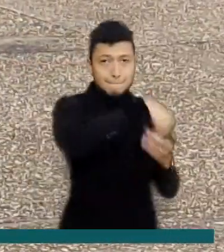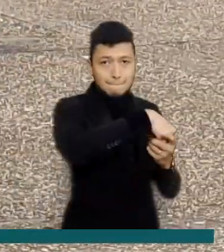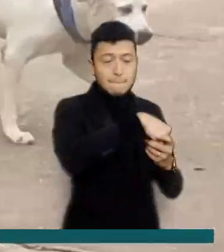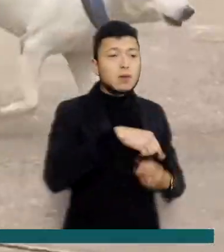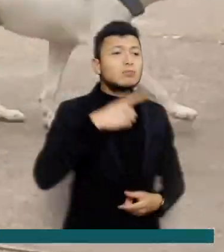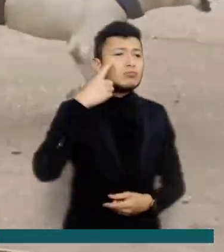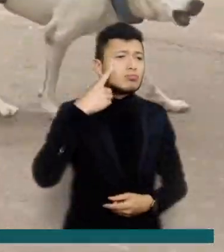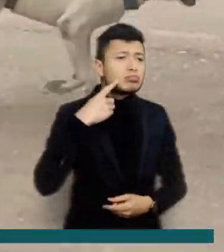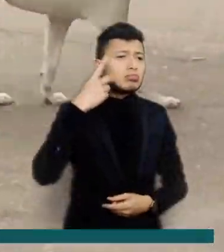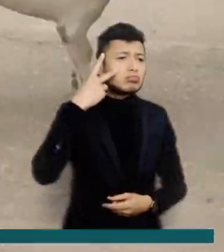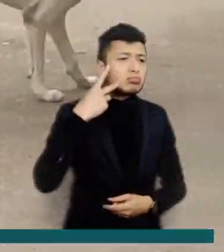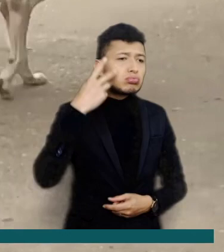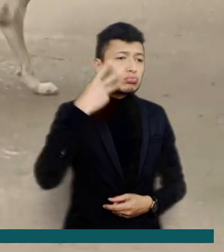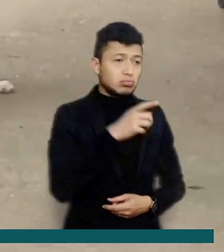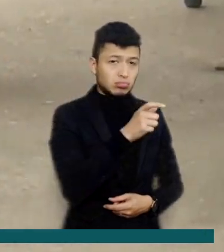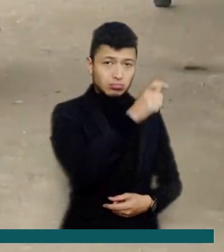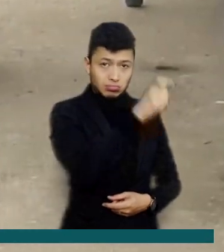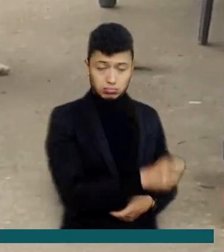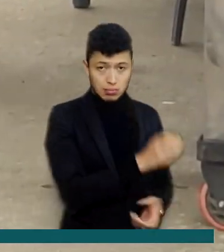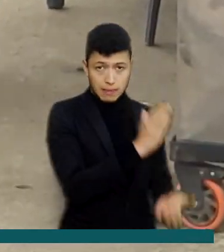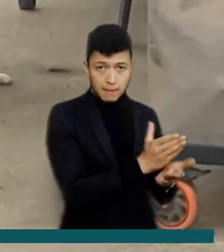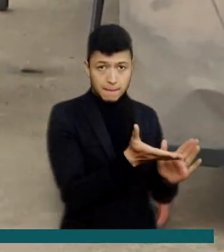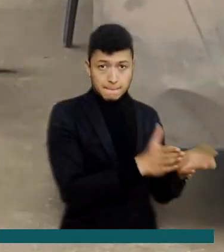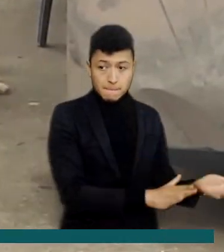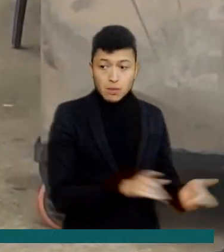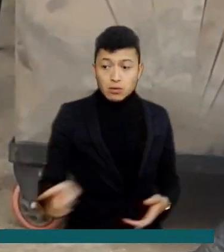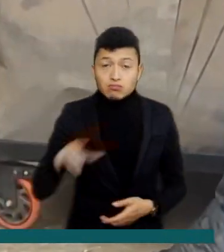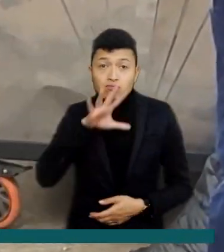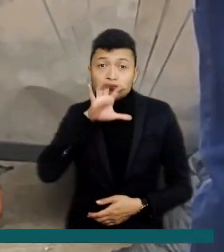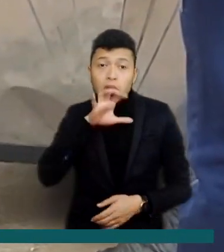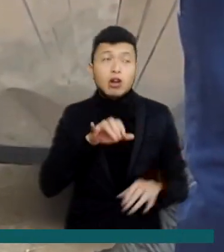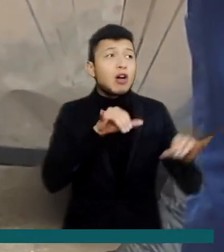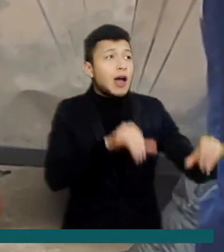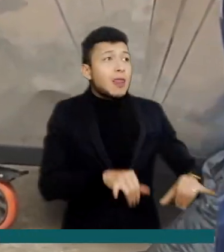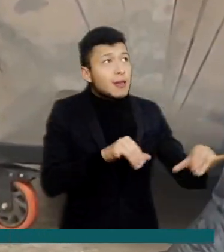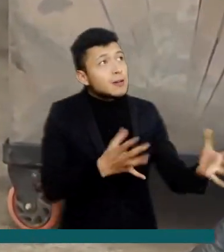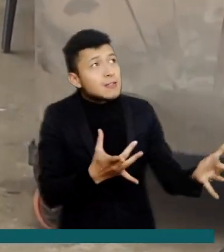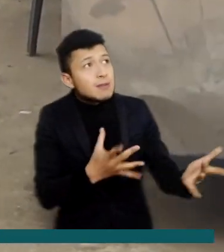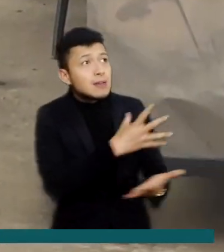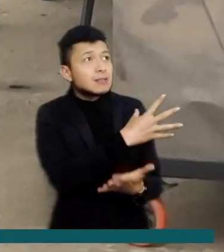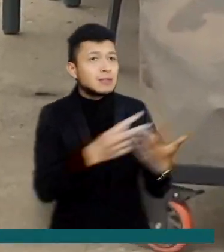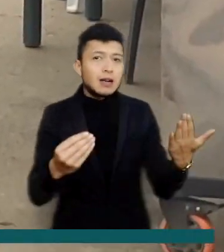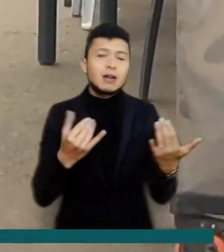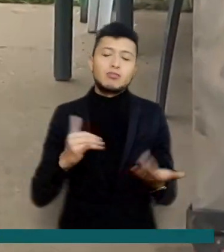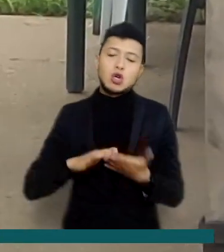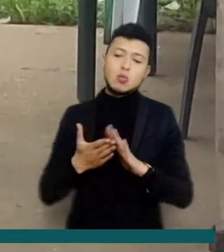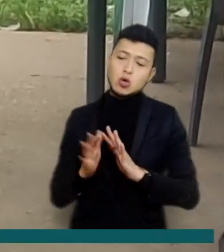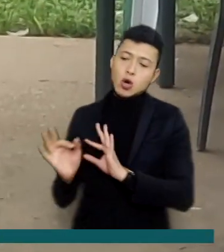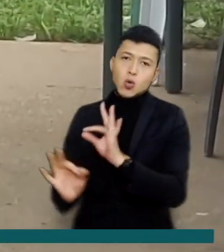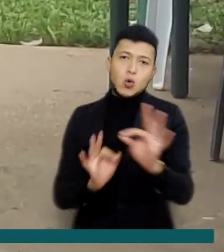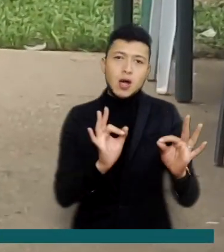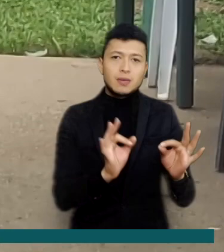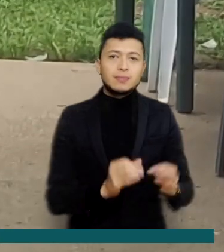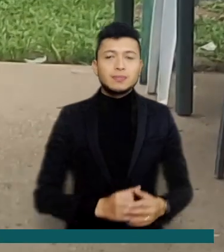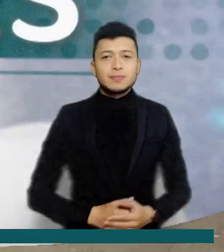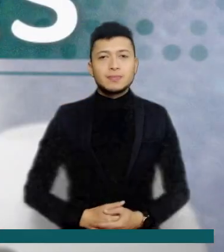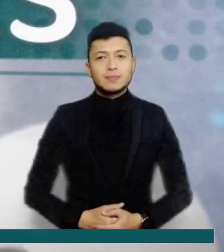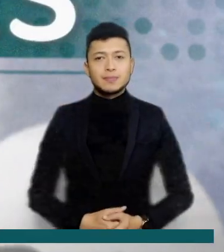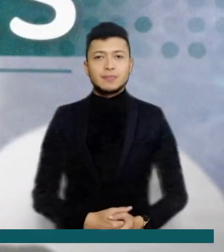Aunque luego de unos días el paciente murió, Julio se quedó en el lugar esperando su salida. Ahora es cuidado por la comunidad.